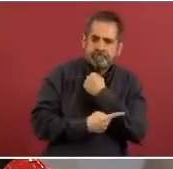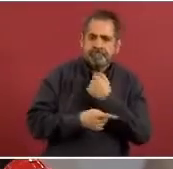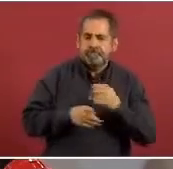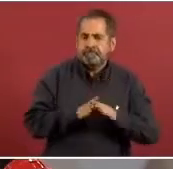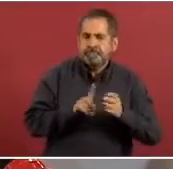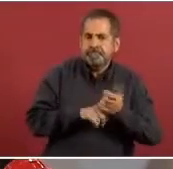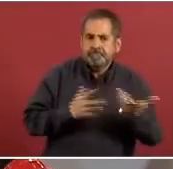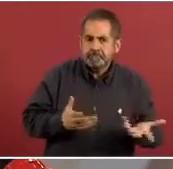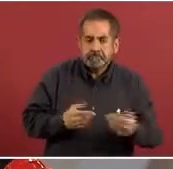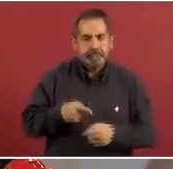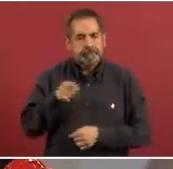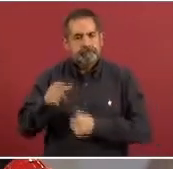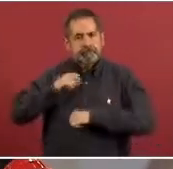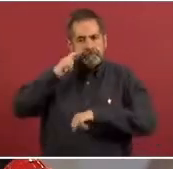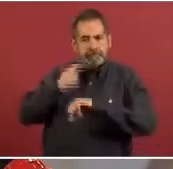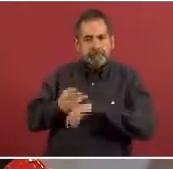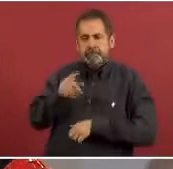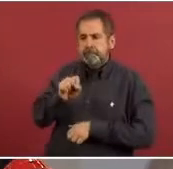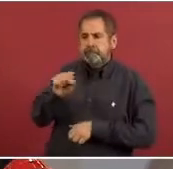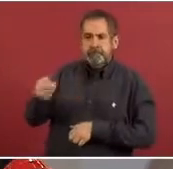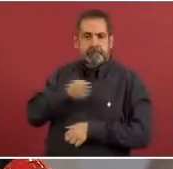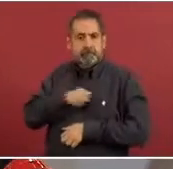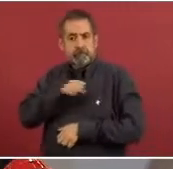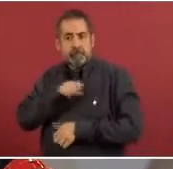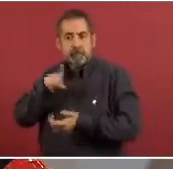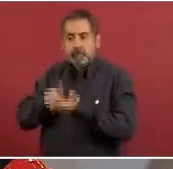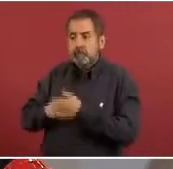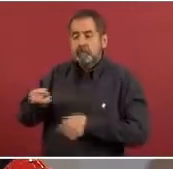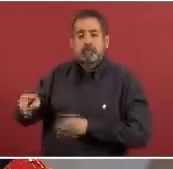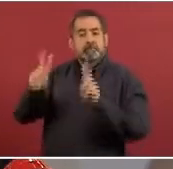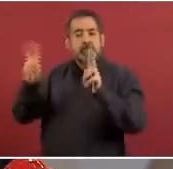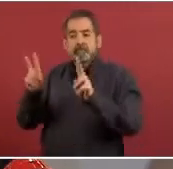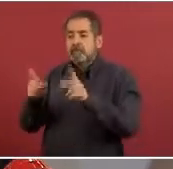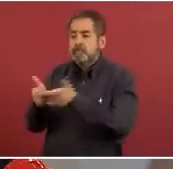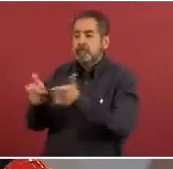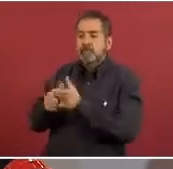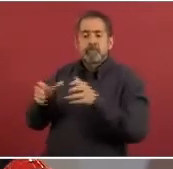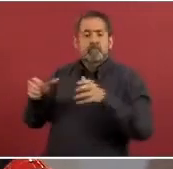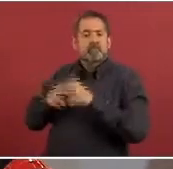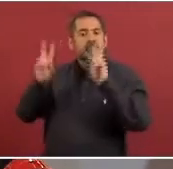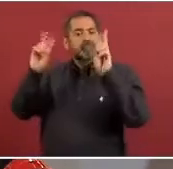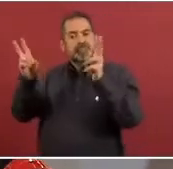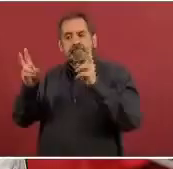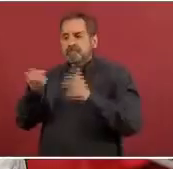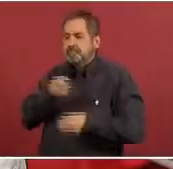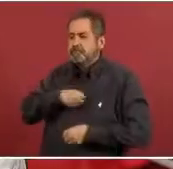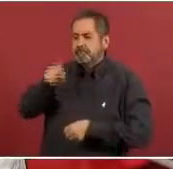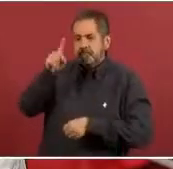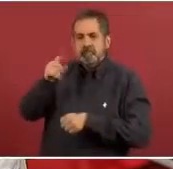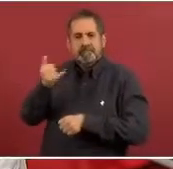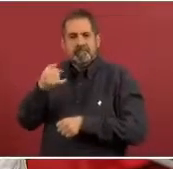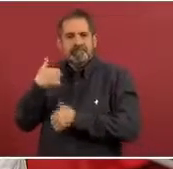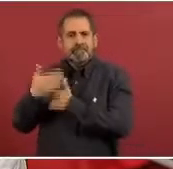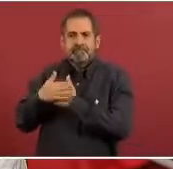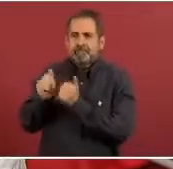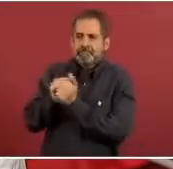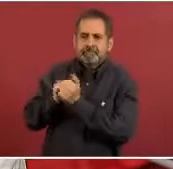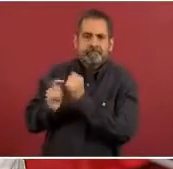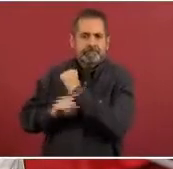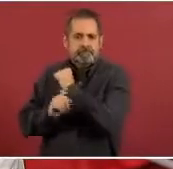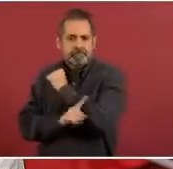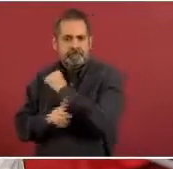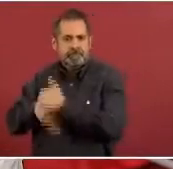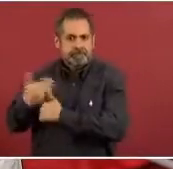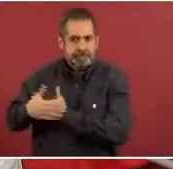Salud, esta área le compete al Centro Nacional de Equidad de Género y Salud Reproductiva, desde donde hemos implementado también